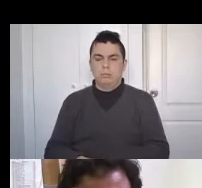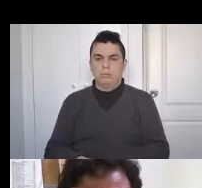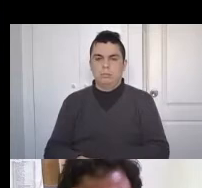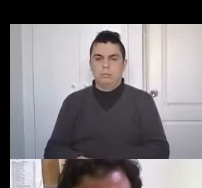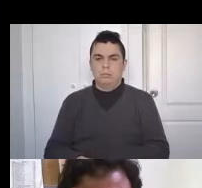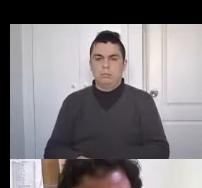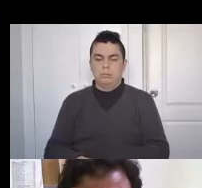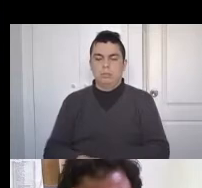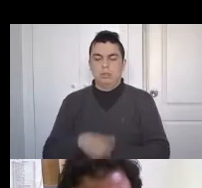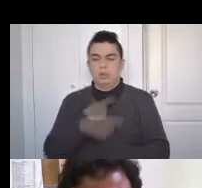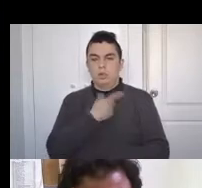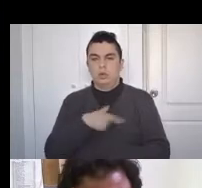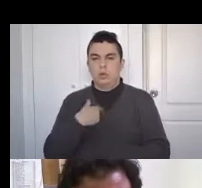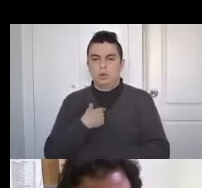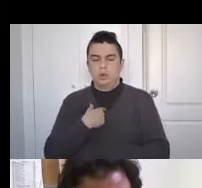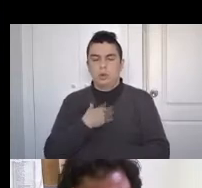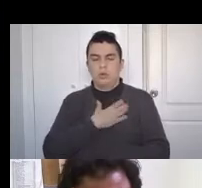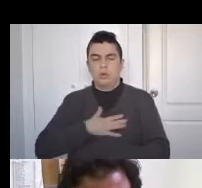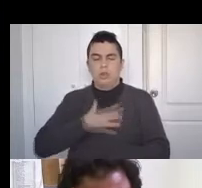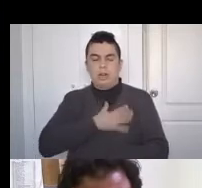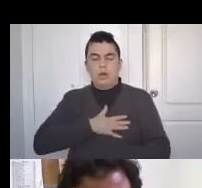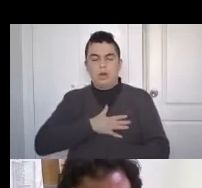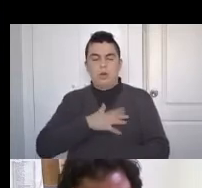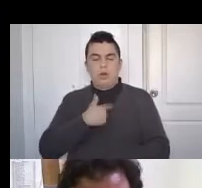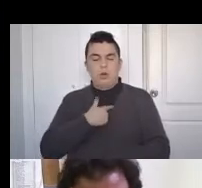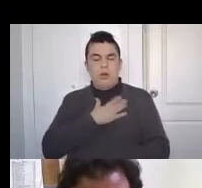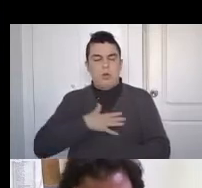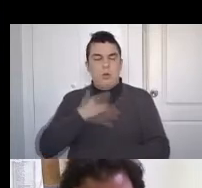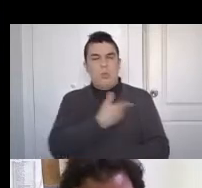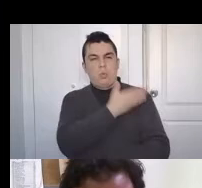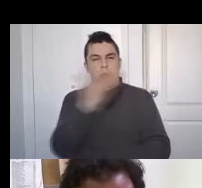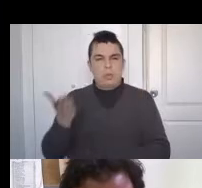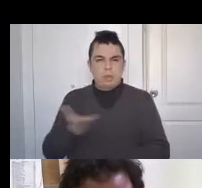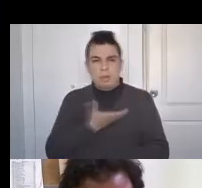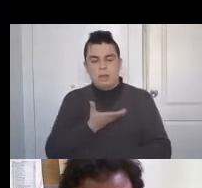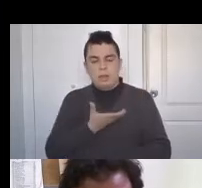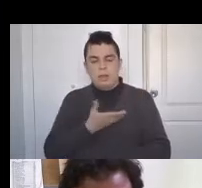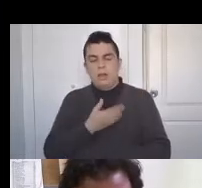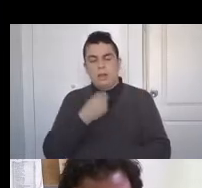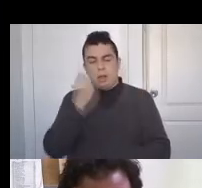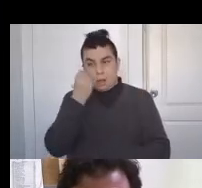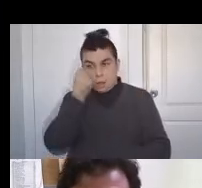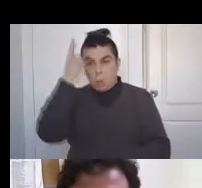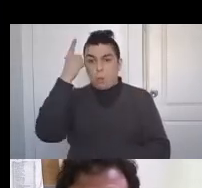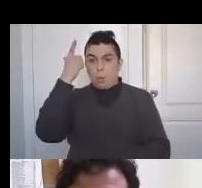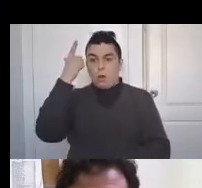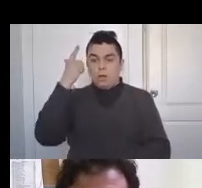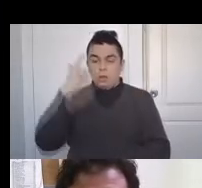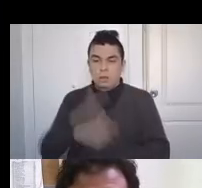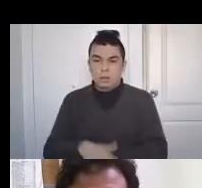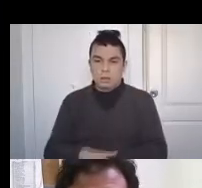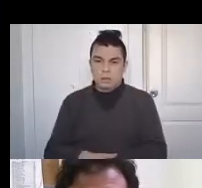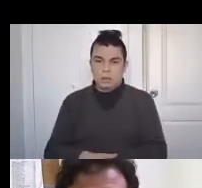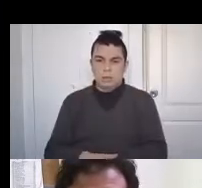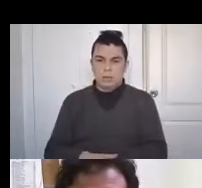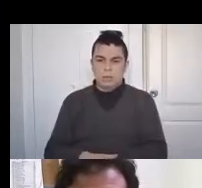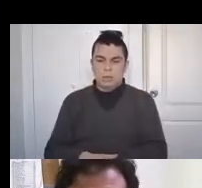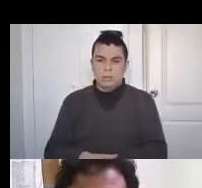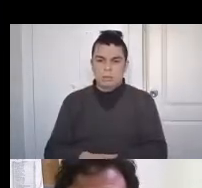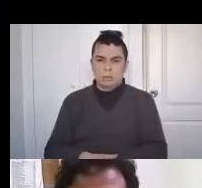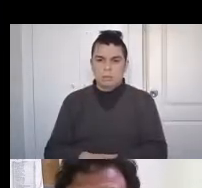se den cuenta, no sé si, ojalá que me pare, no me pare. Quiero que se den cuenta de